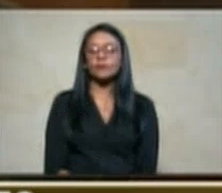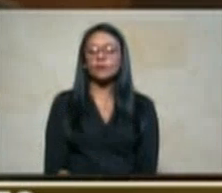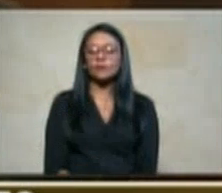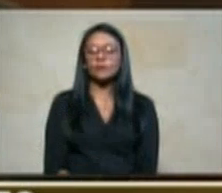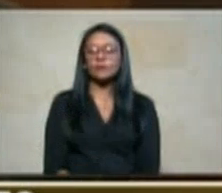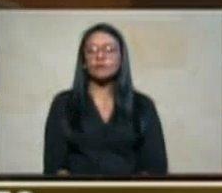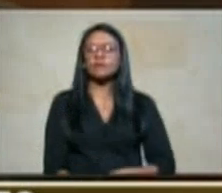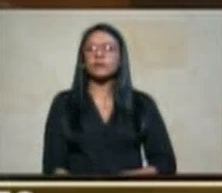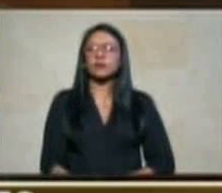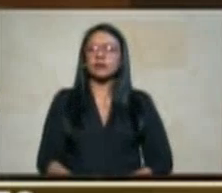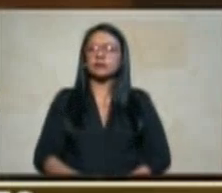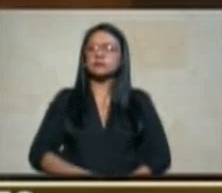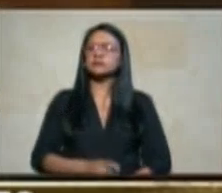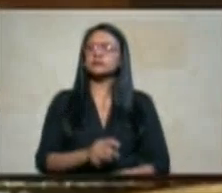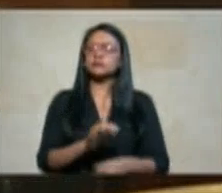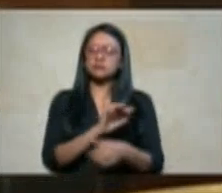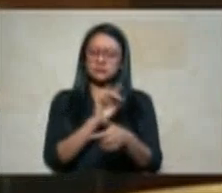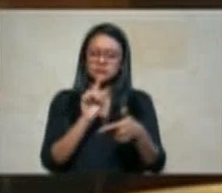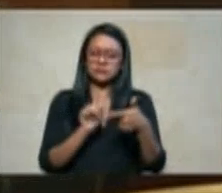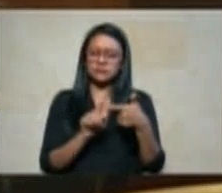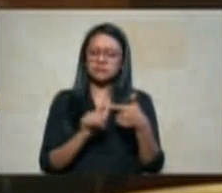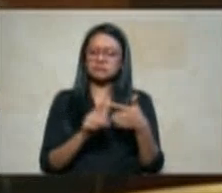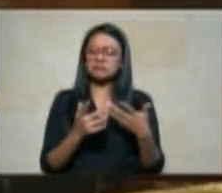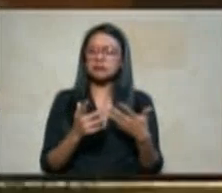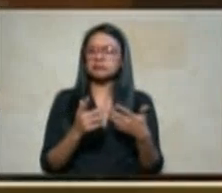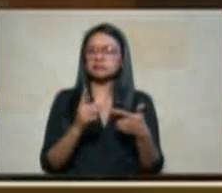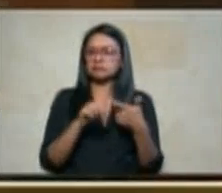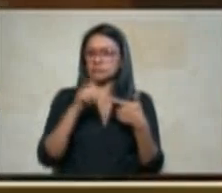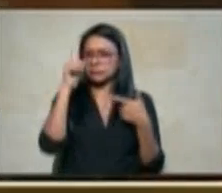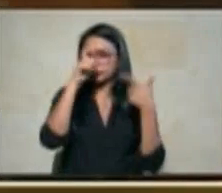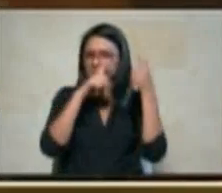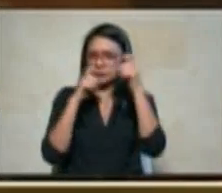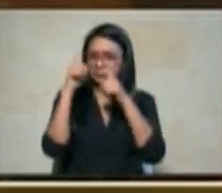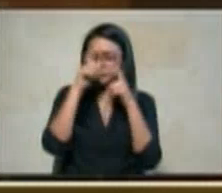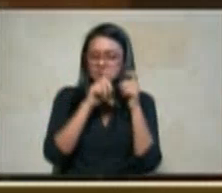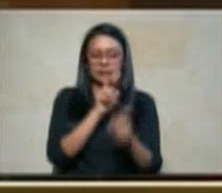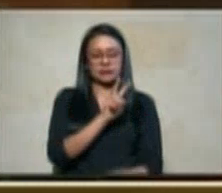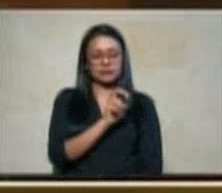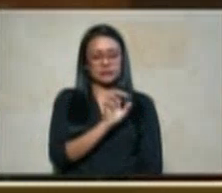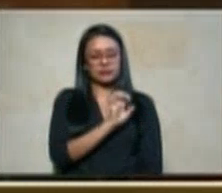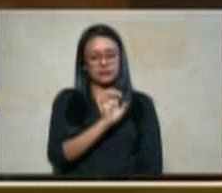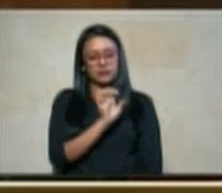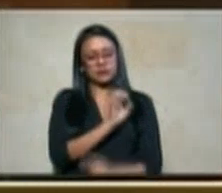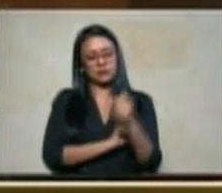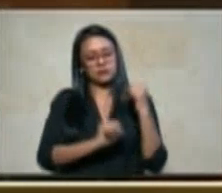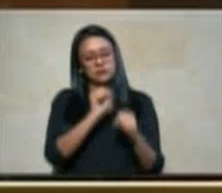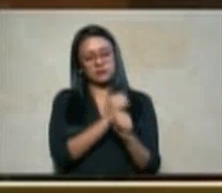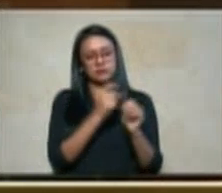Y segundo, hacer una reflexión. Era el 7 de enero del 2011